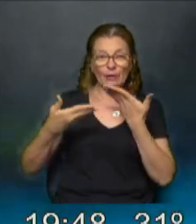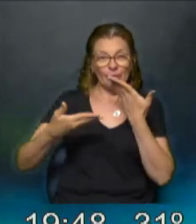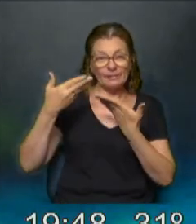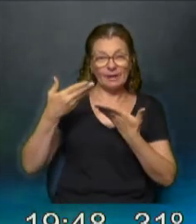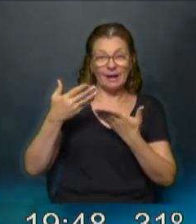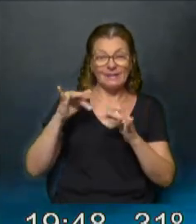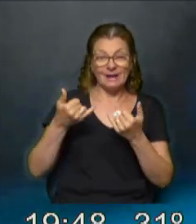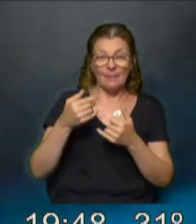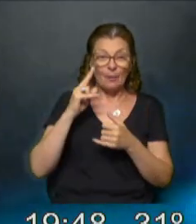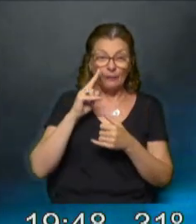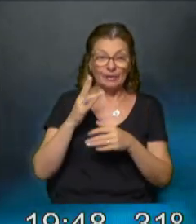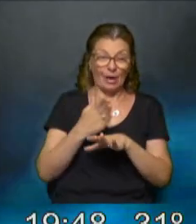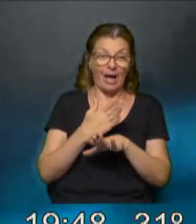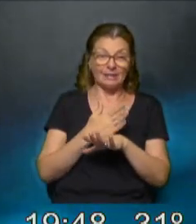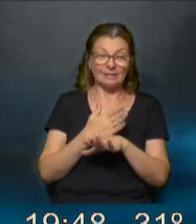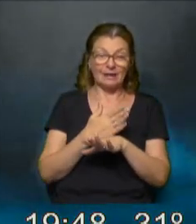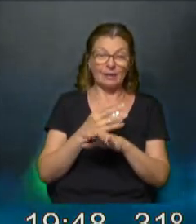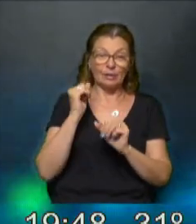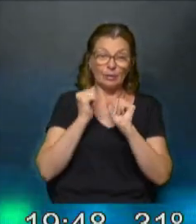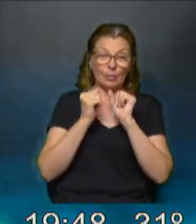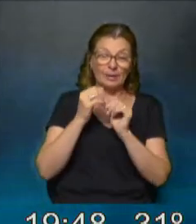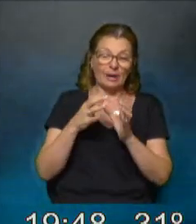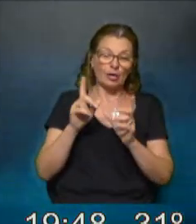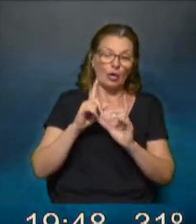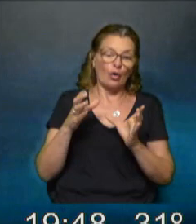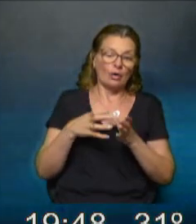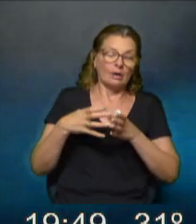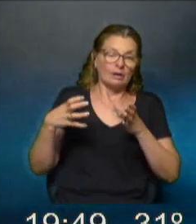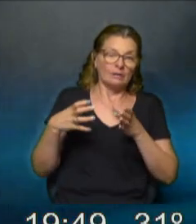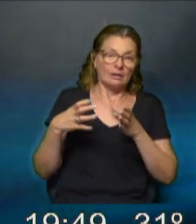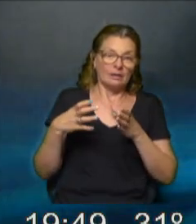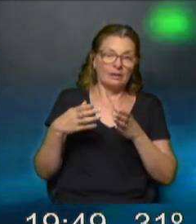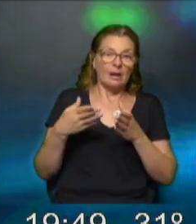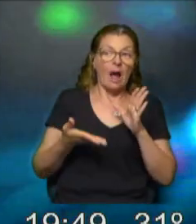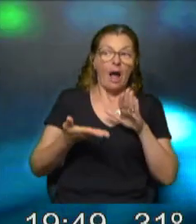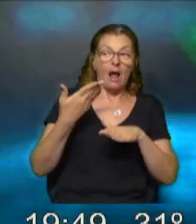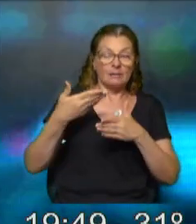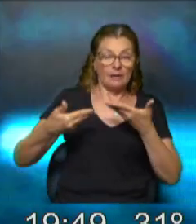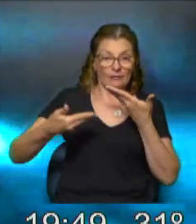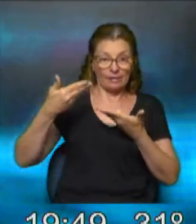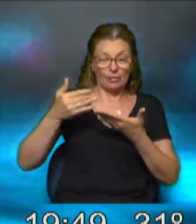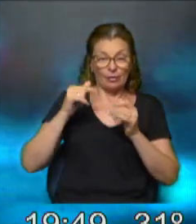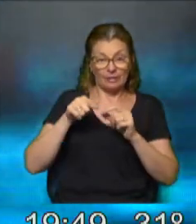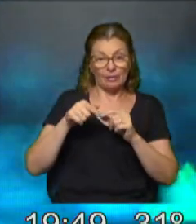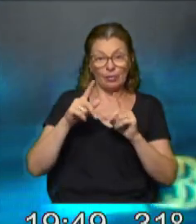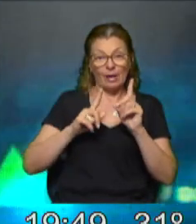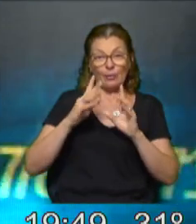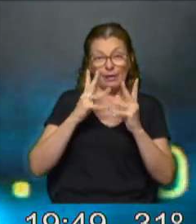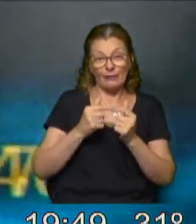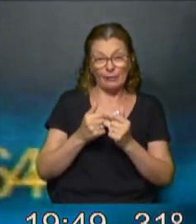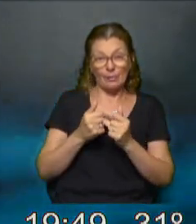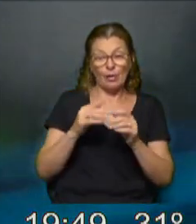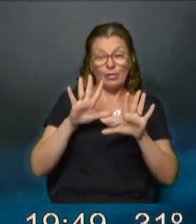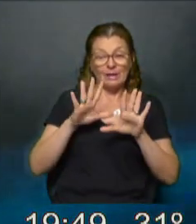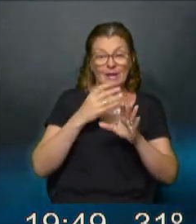que nosotros hemos visto en más de una oportunidad es una economía que no crece Y que además tiene alta inflación Sí eso es lo que de alguna manera viene hace 10